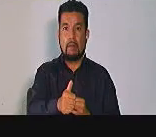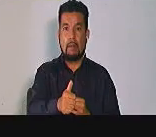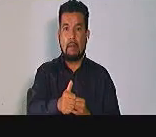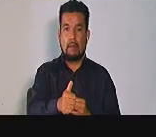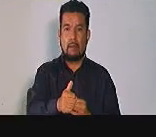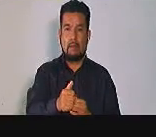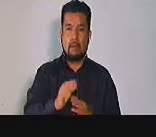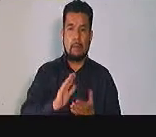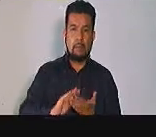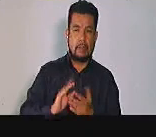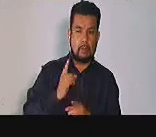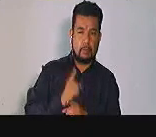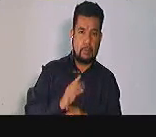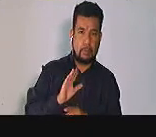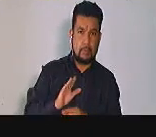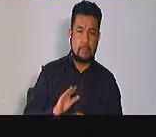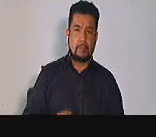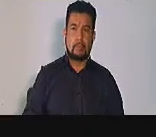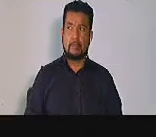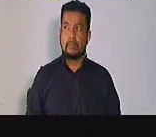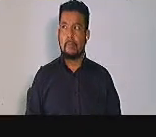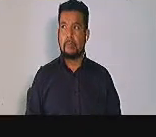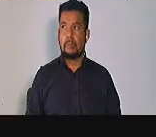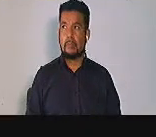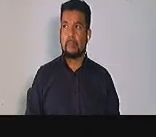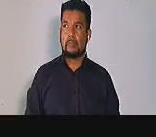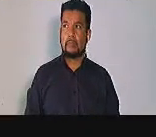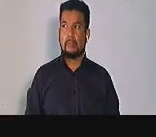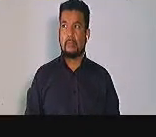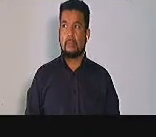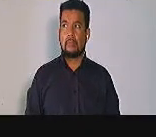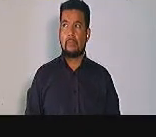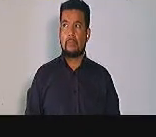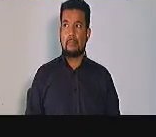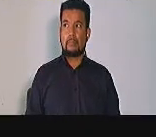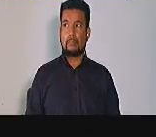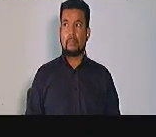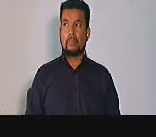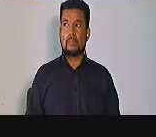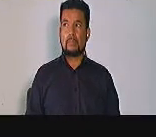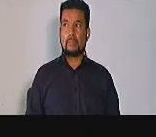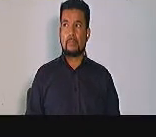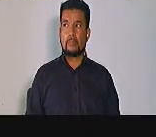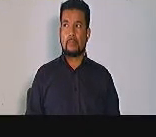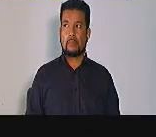Disculpe un instante, ya le confirmo, señor presidente, que tengo aquí.